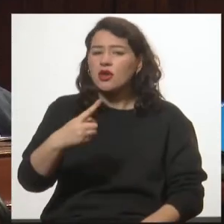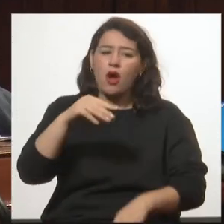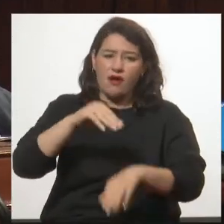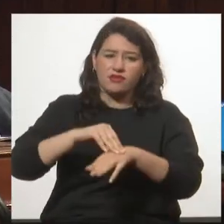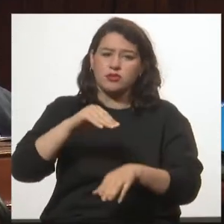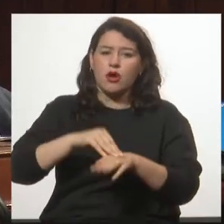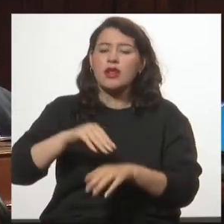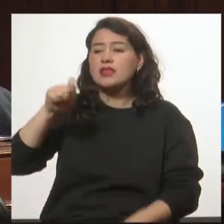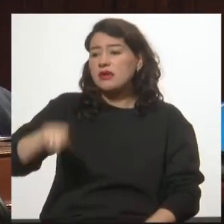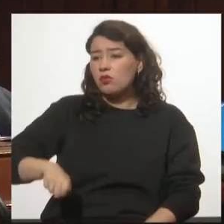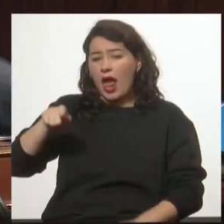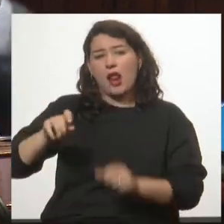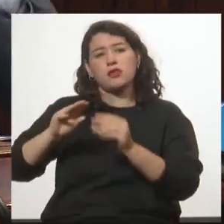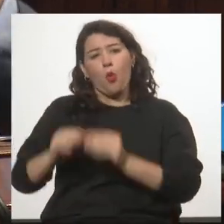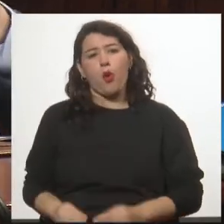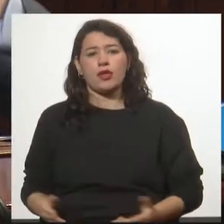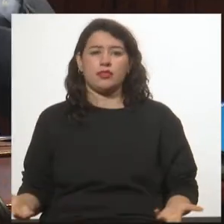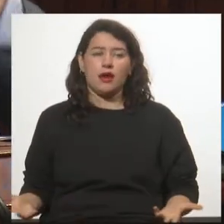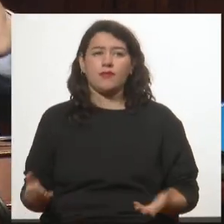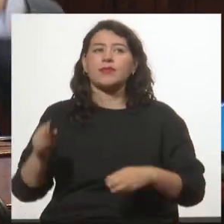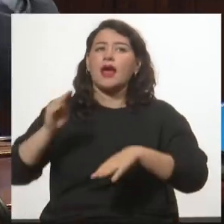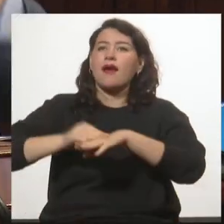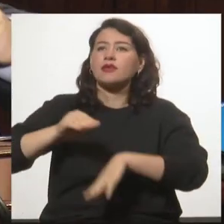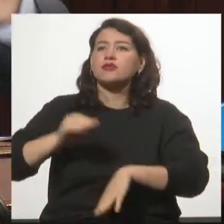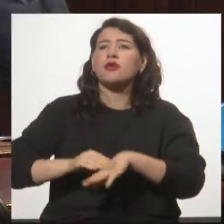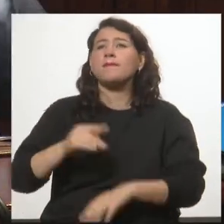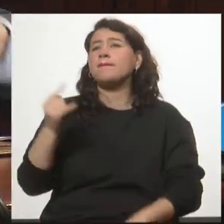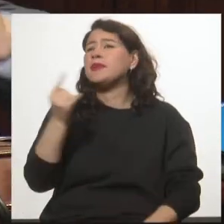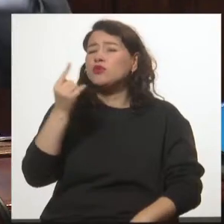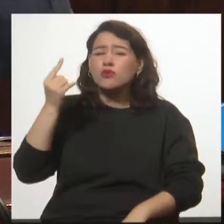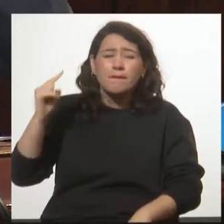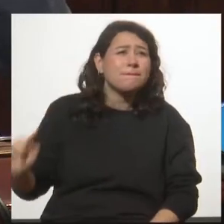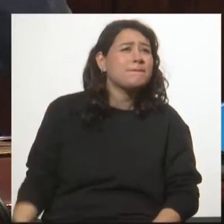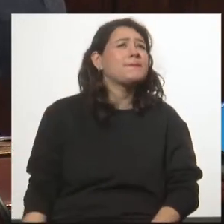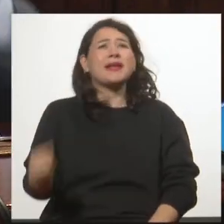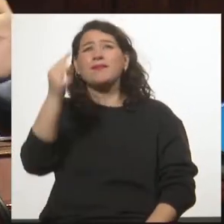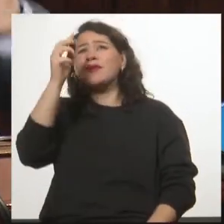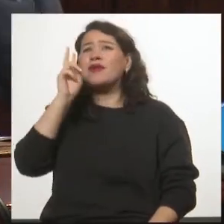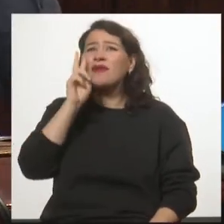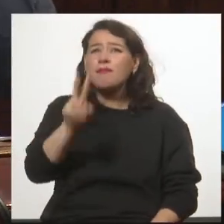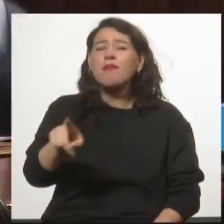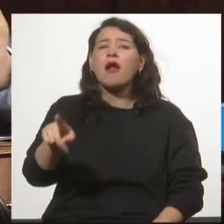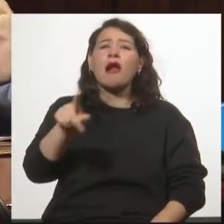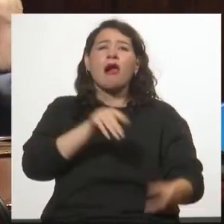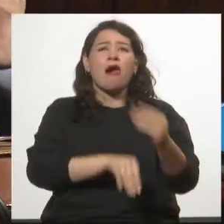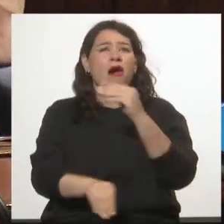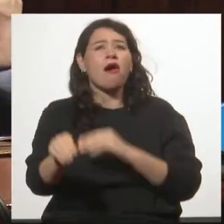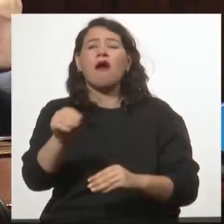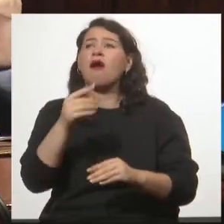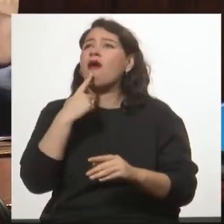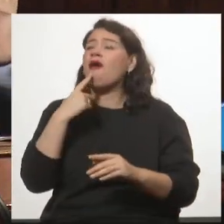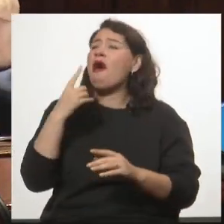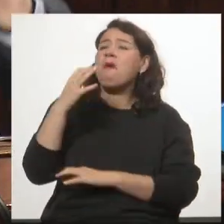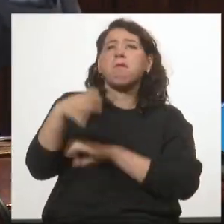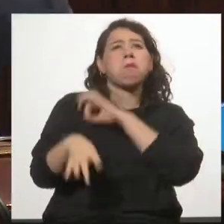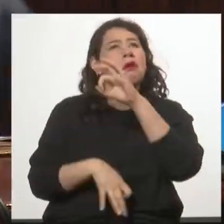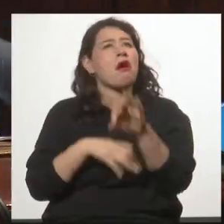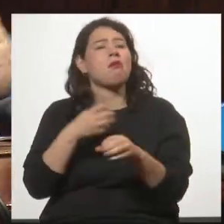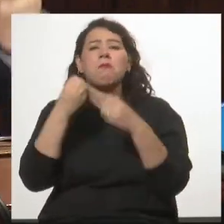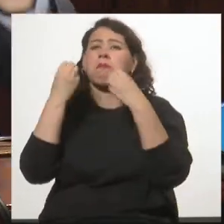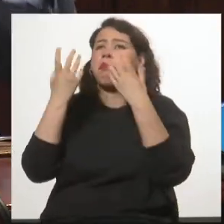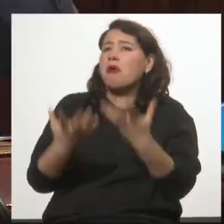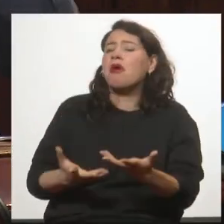cuentas- observado en el minuto cero forzando la explicación de que lo hace porque